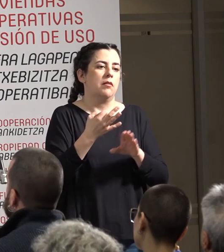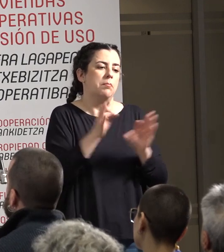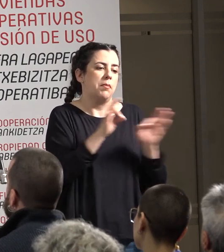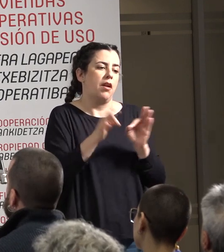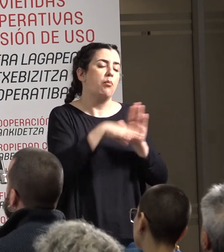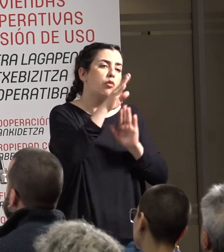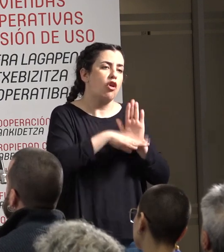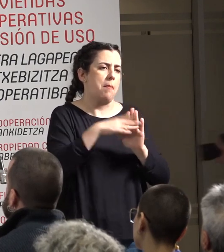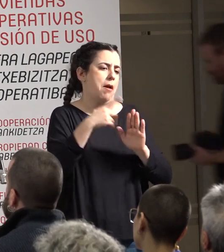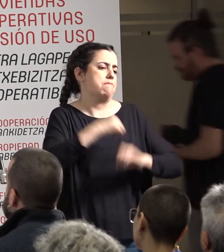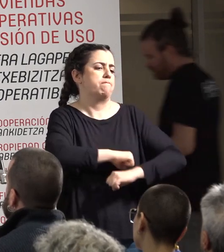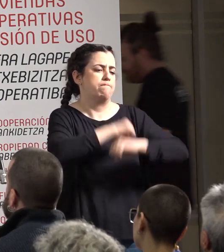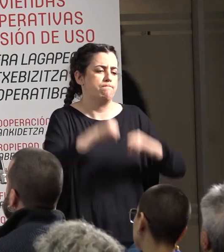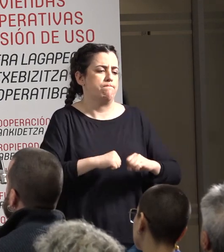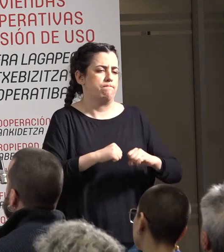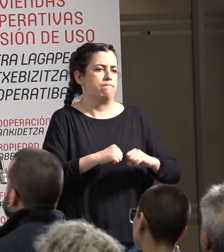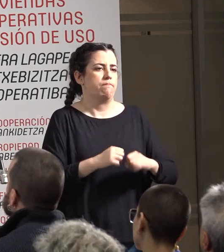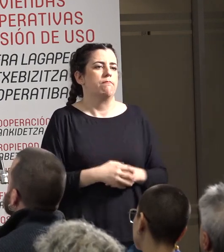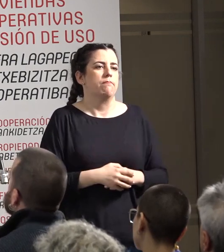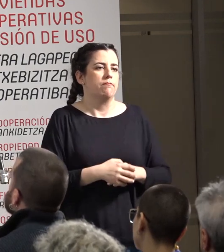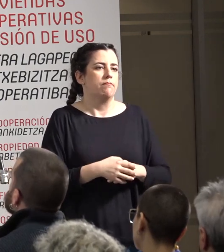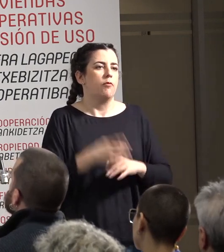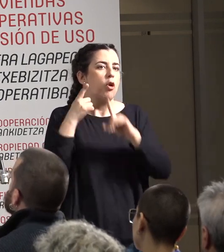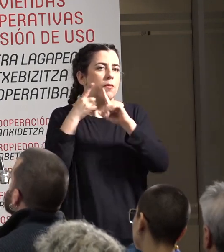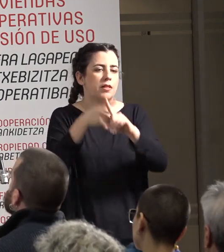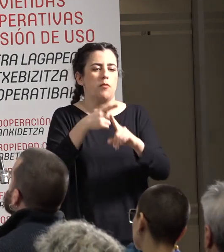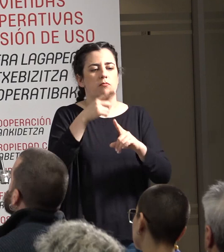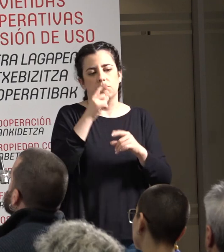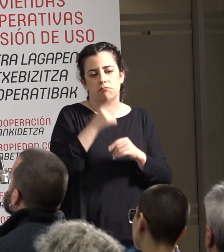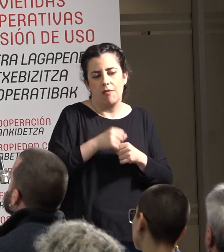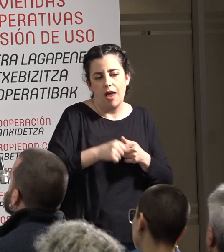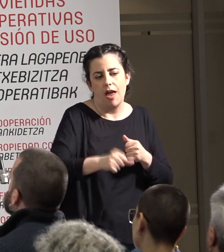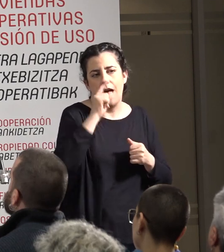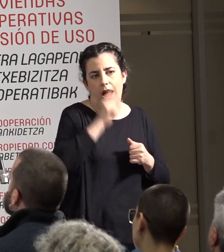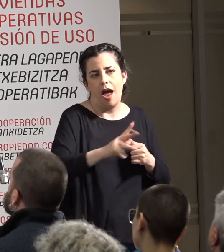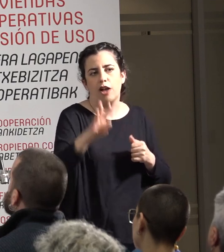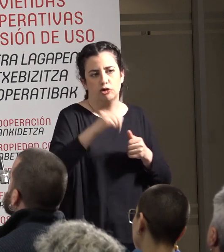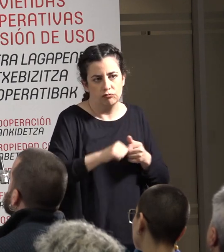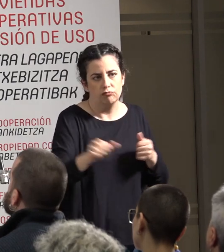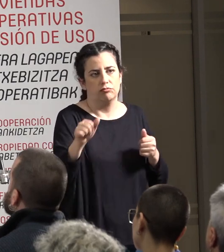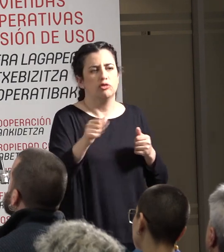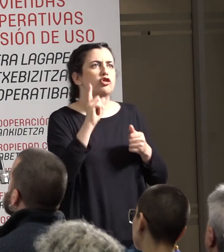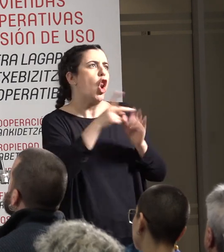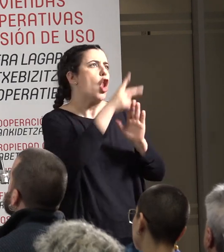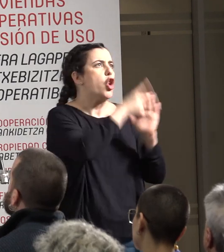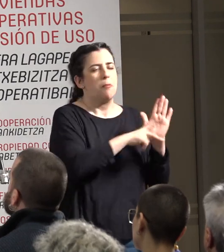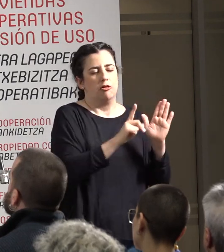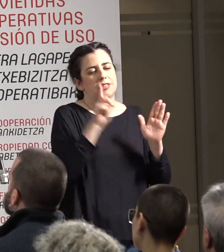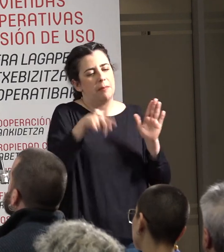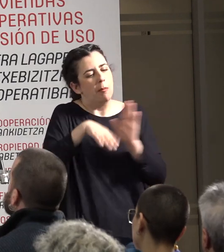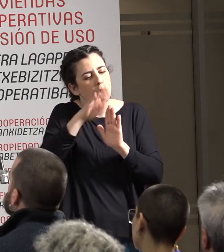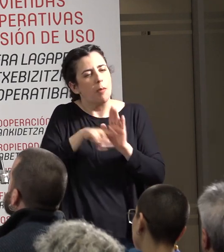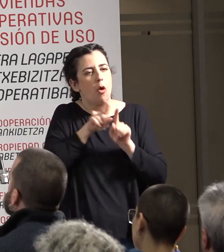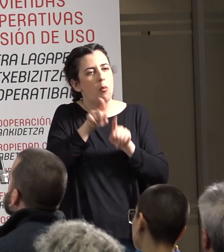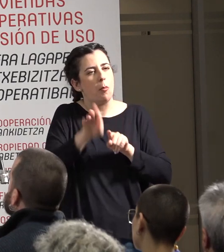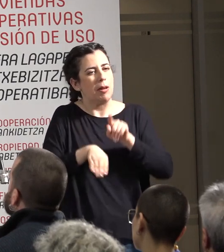que cumpla con este objetivo a lo largo de estos años, no solo la normativa, sino también un programa de trabajo sólido. Por eso estáis hoy